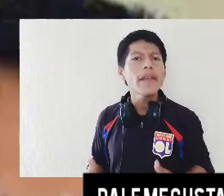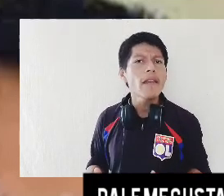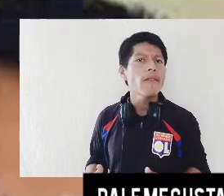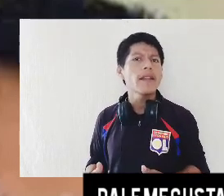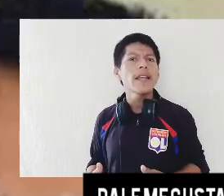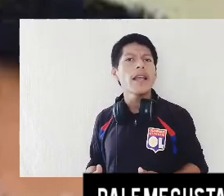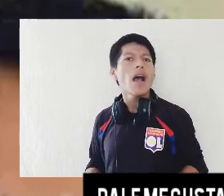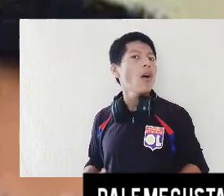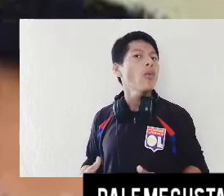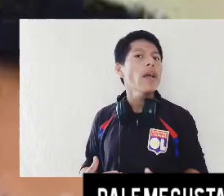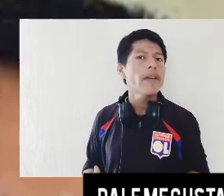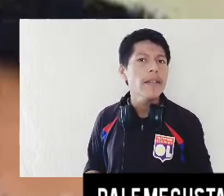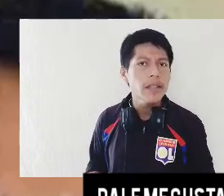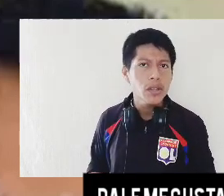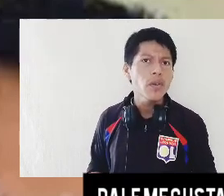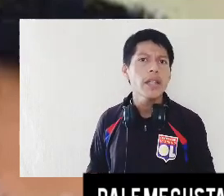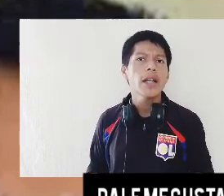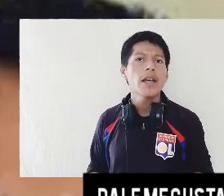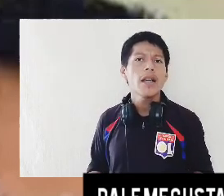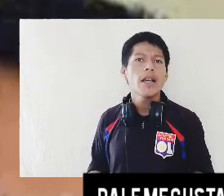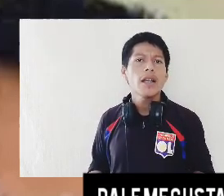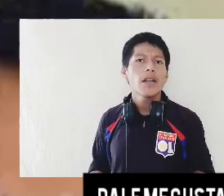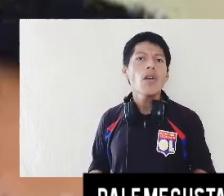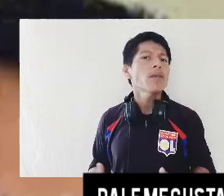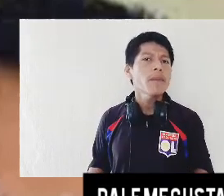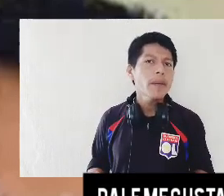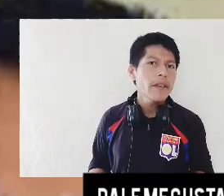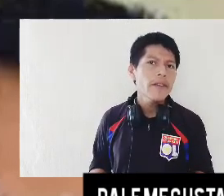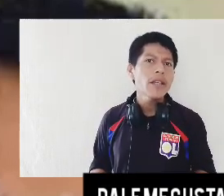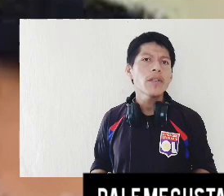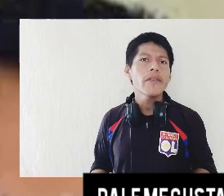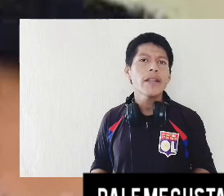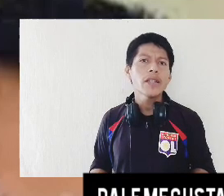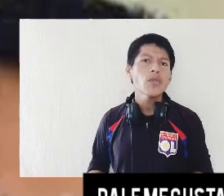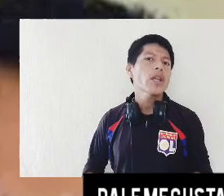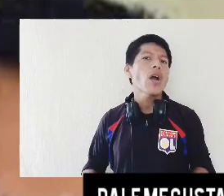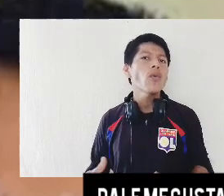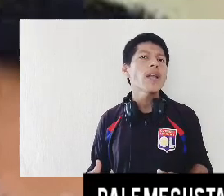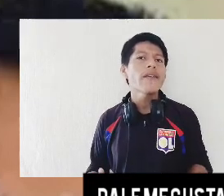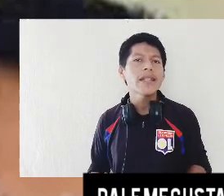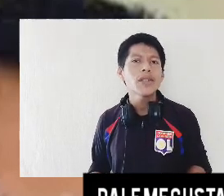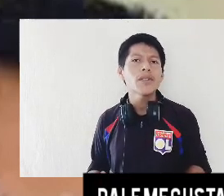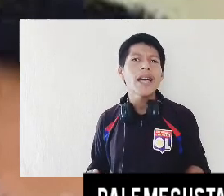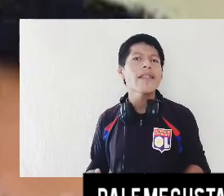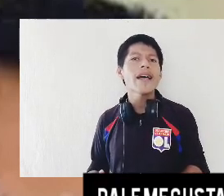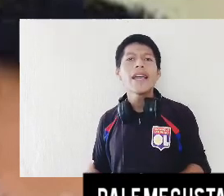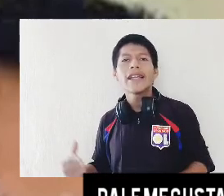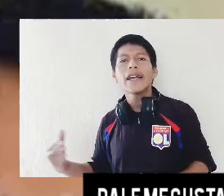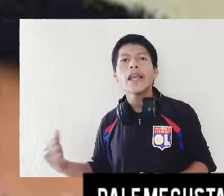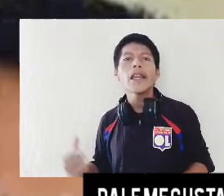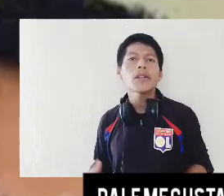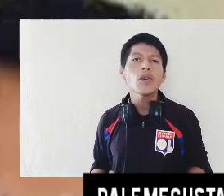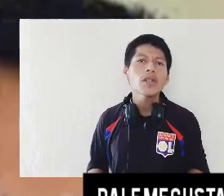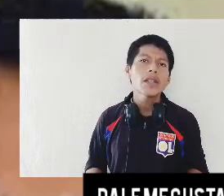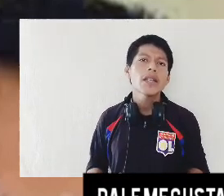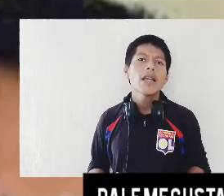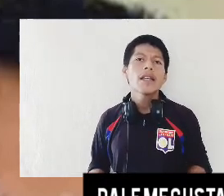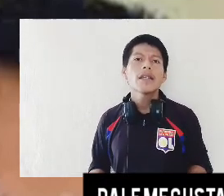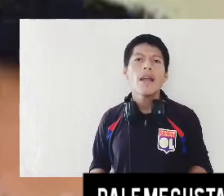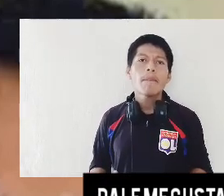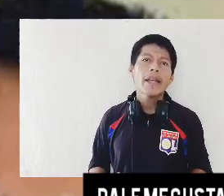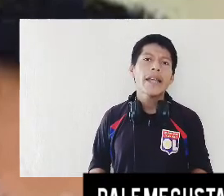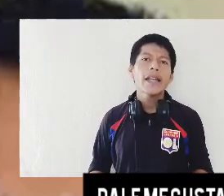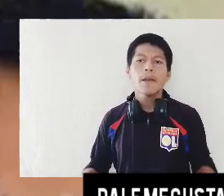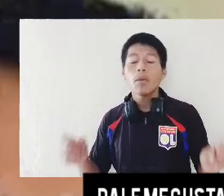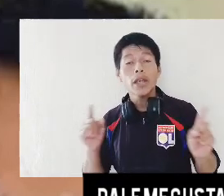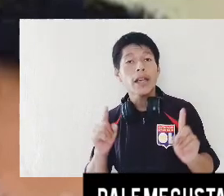se puede defender una verdad histórica? ¿Cómo se puede defender una verdad histórica, una versión dada en aquel entonces